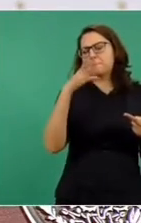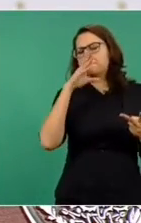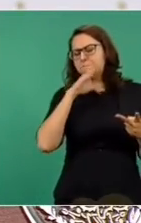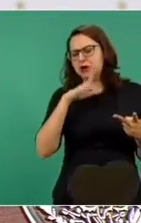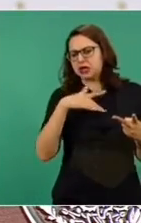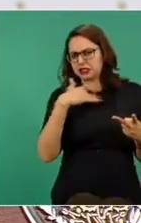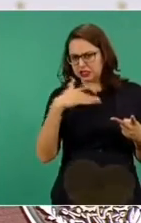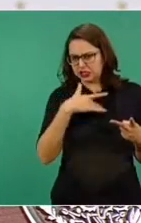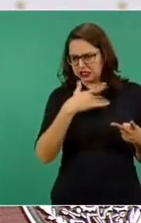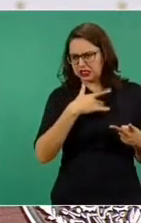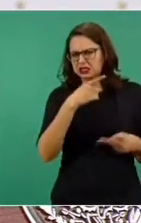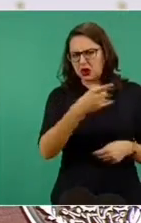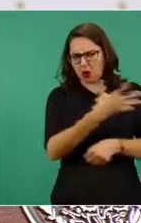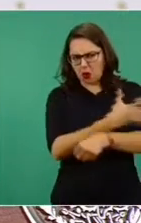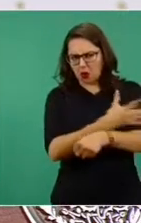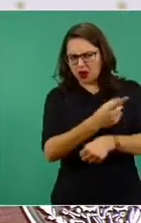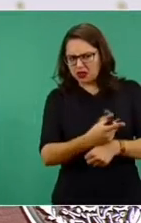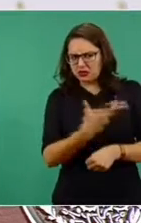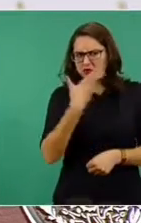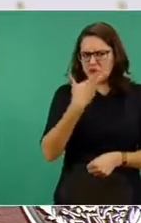¿Es honesto?